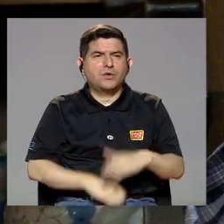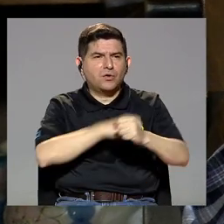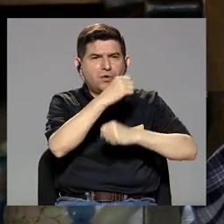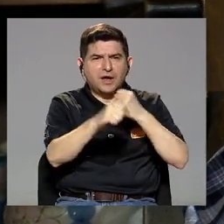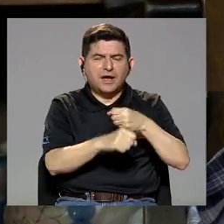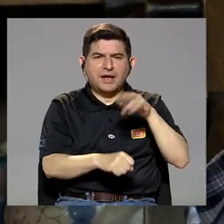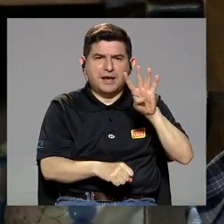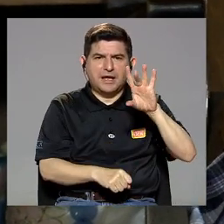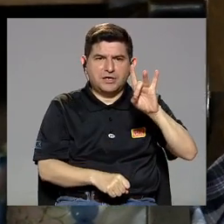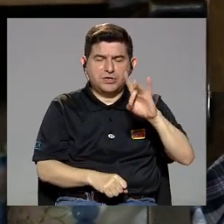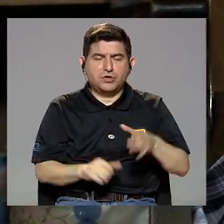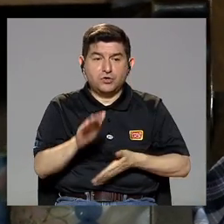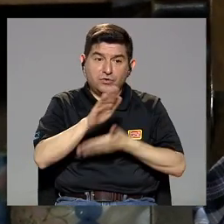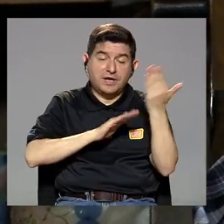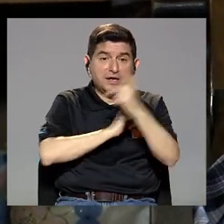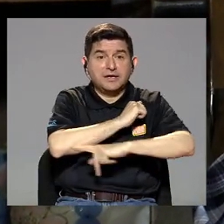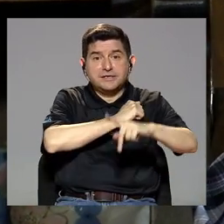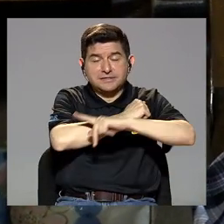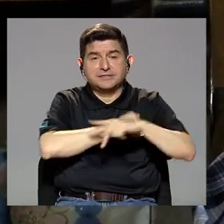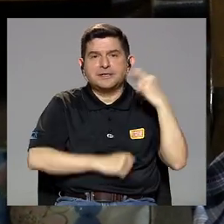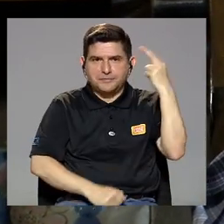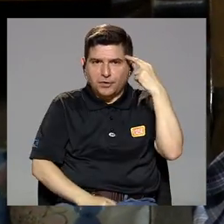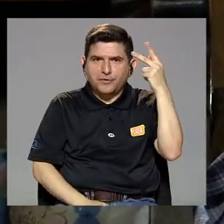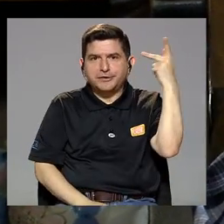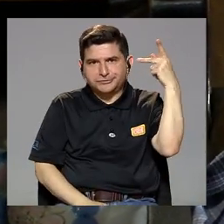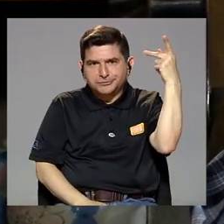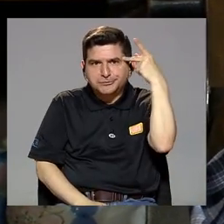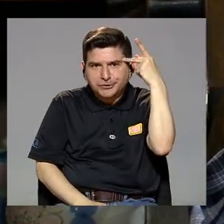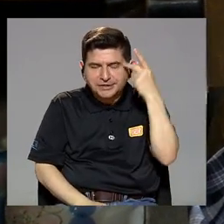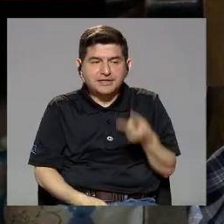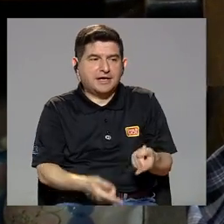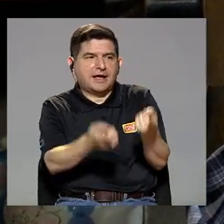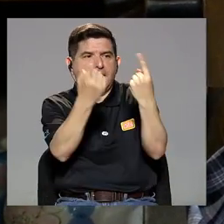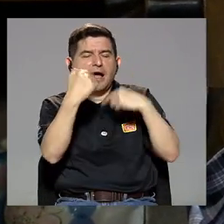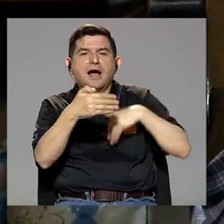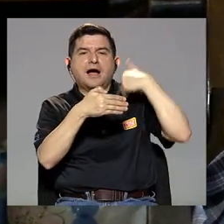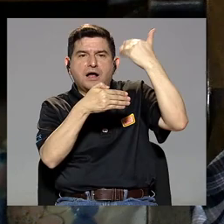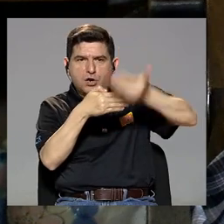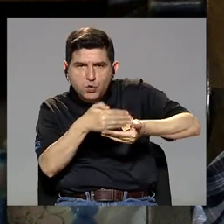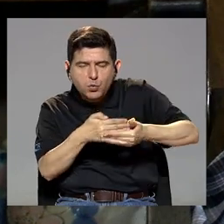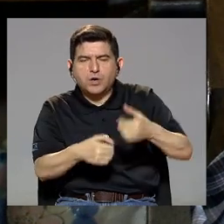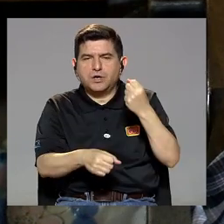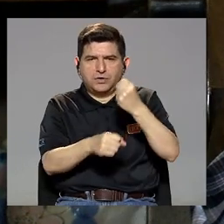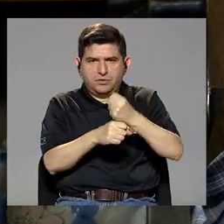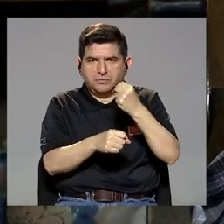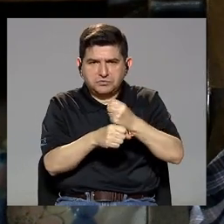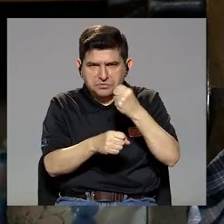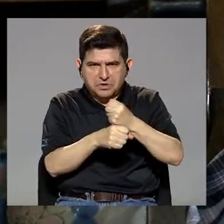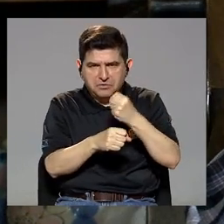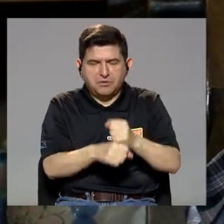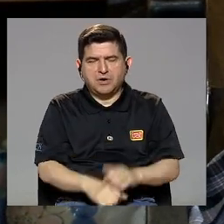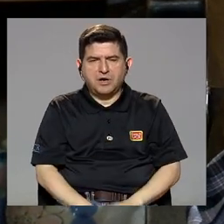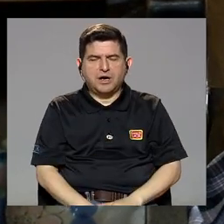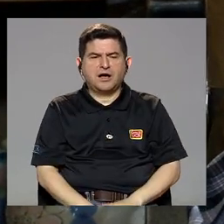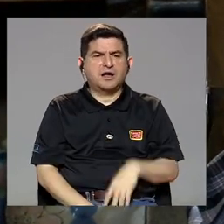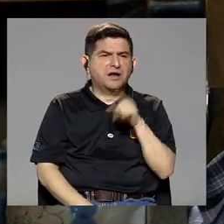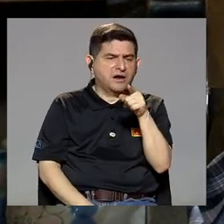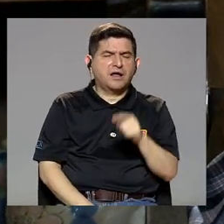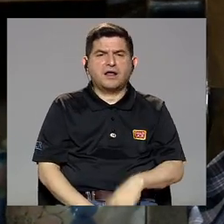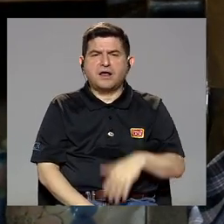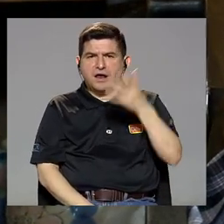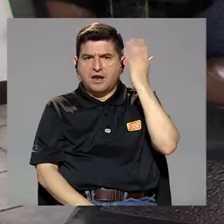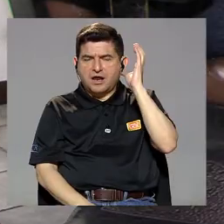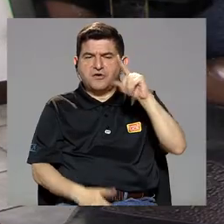tuvo que salir del país también por razones políticas y todo cuando regreso rajoy y llegó a trabajar a radio américa